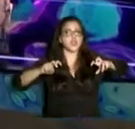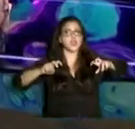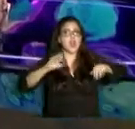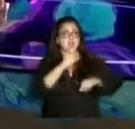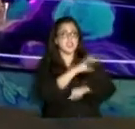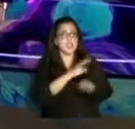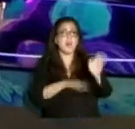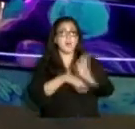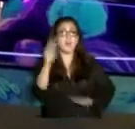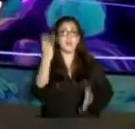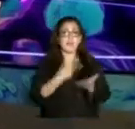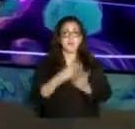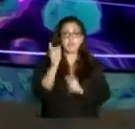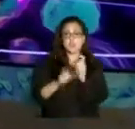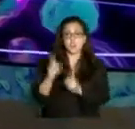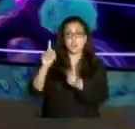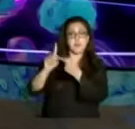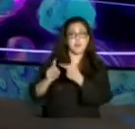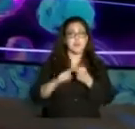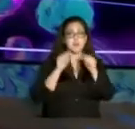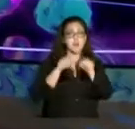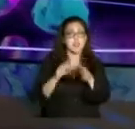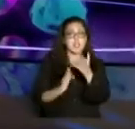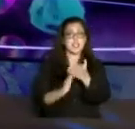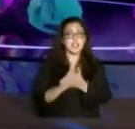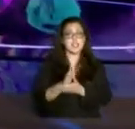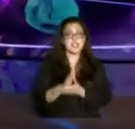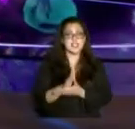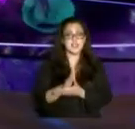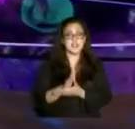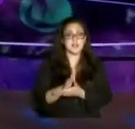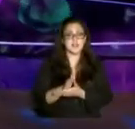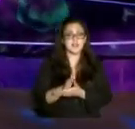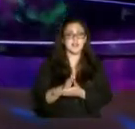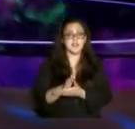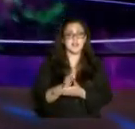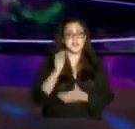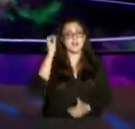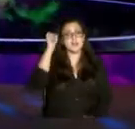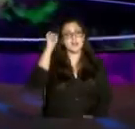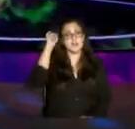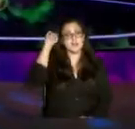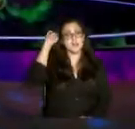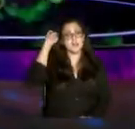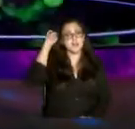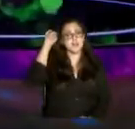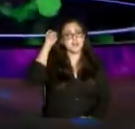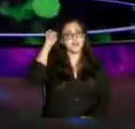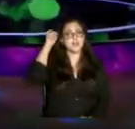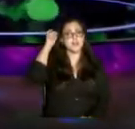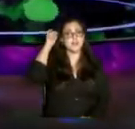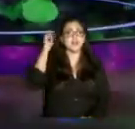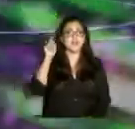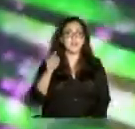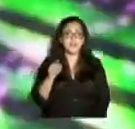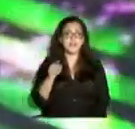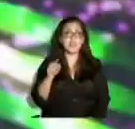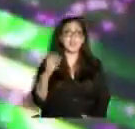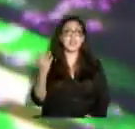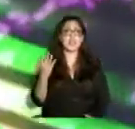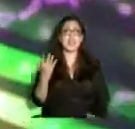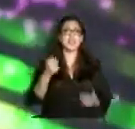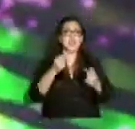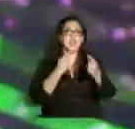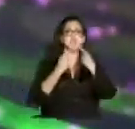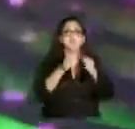Más de 3.000 chilenos participaron en esta iniciativa. Se le hizo una pequeña encuesta